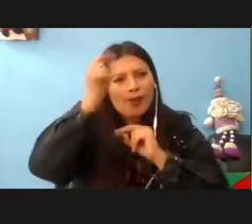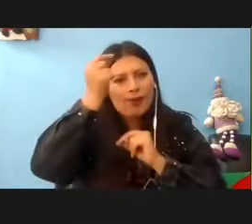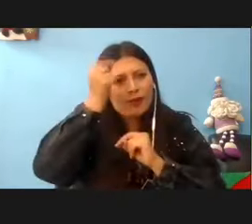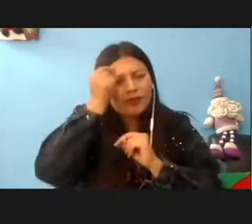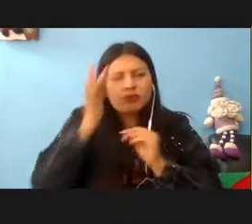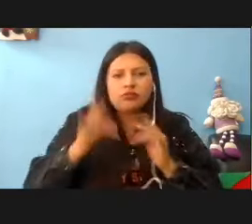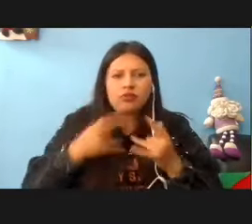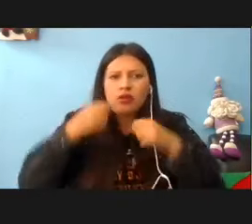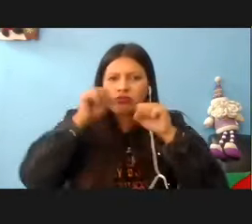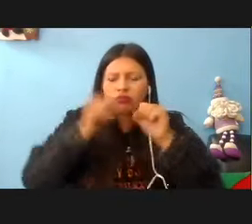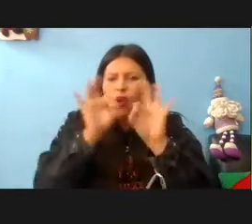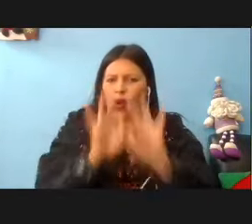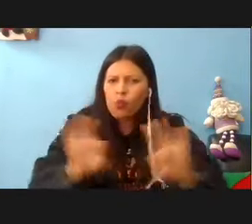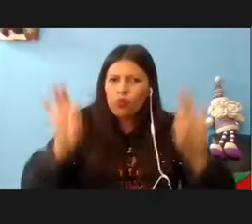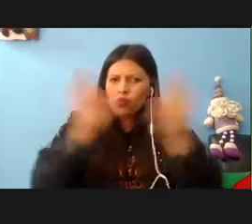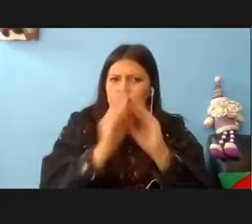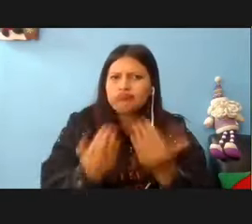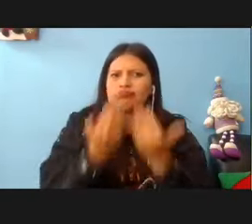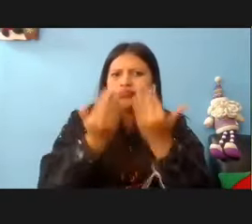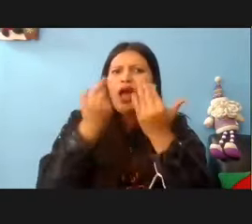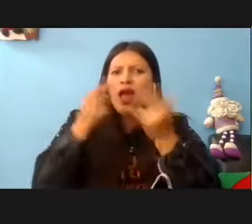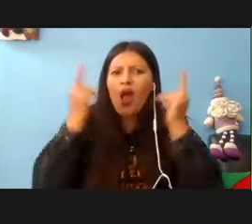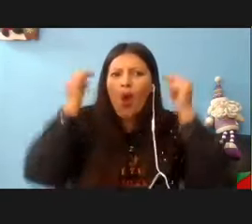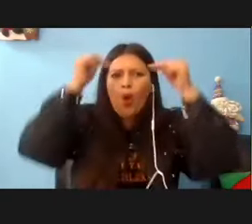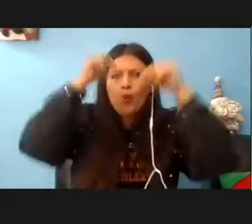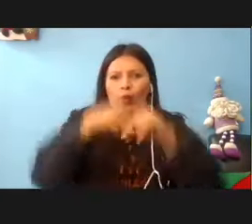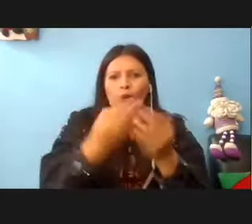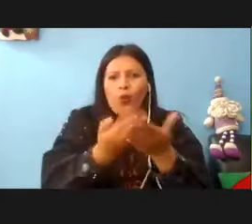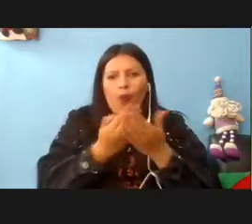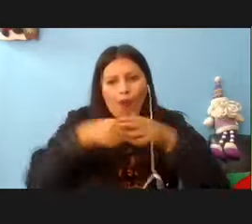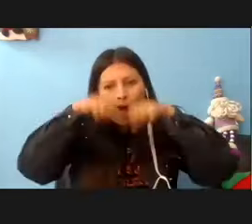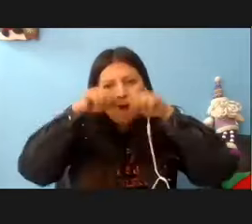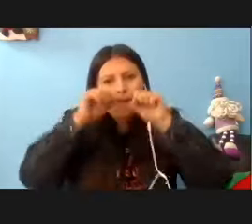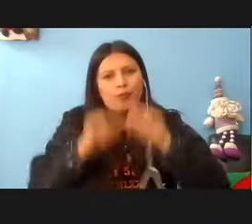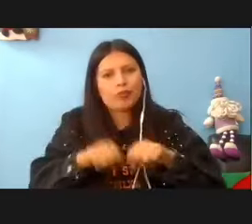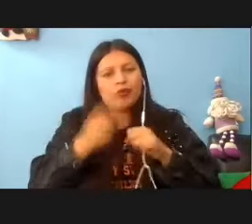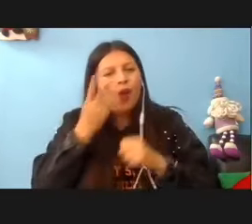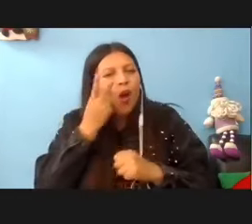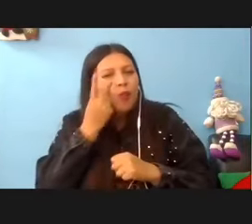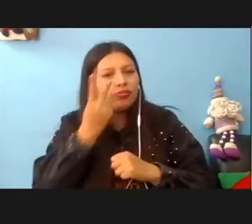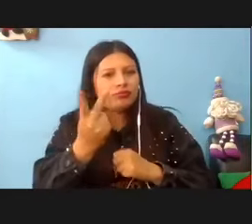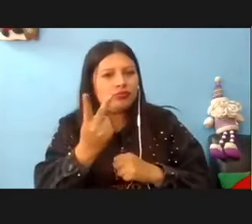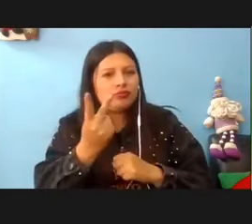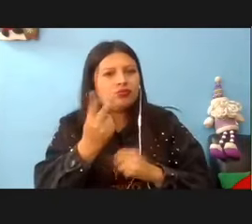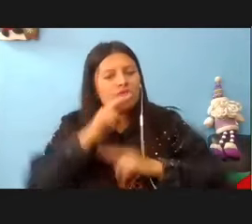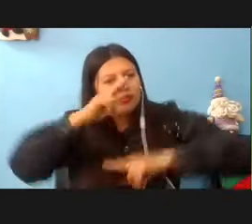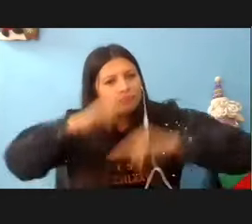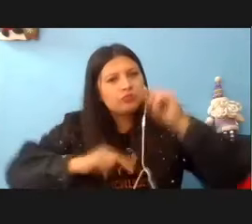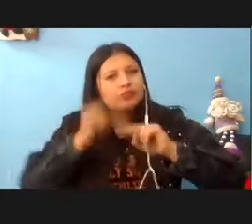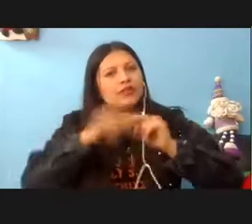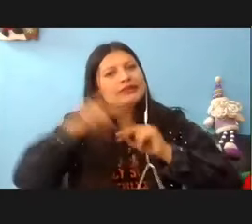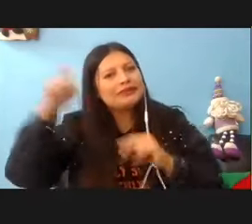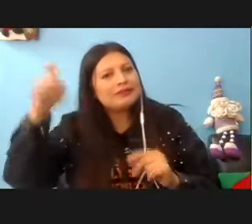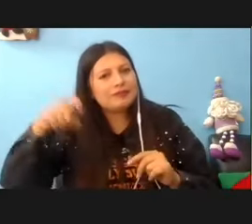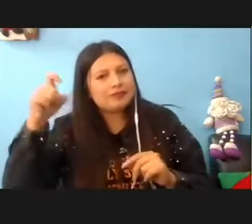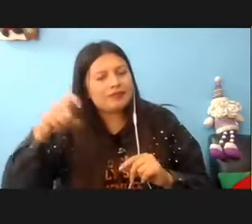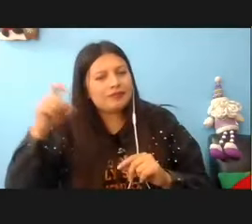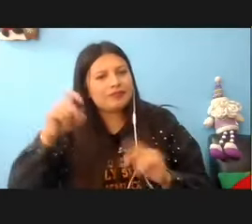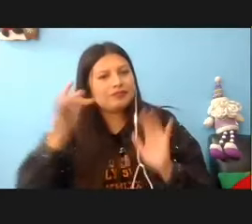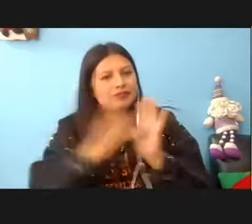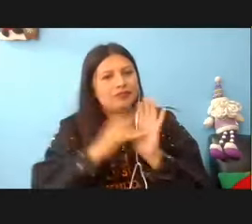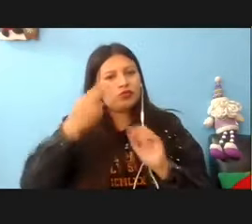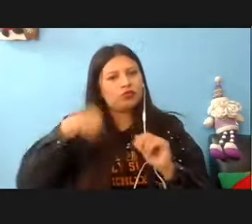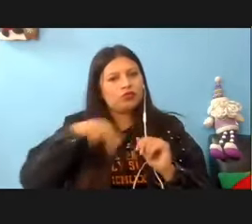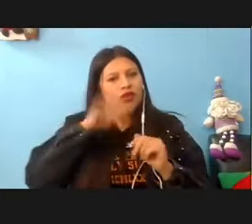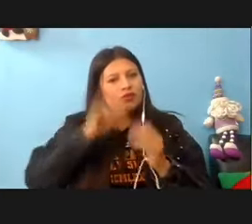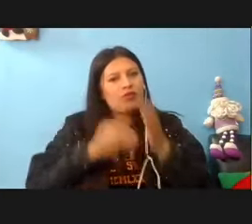muy valioso este encuentro porque nos permitió ver y crear una necesidad. O sea, yo creo que acá ya se